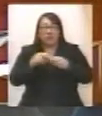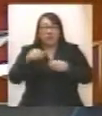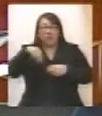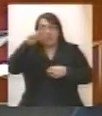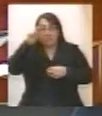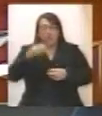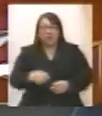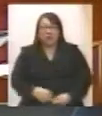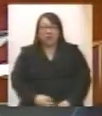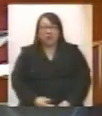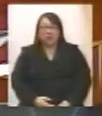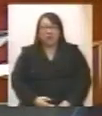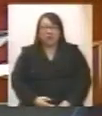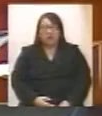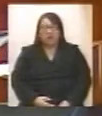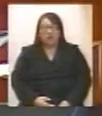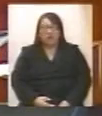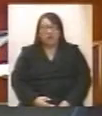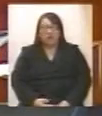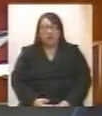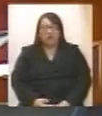Perú.